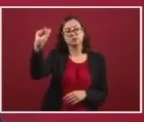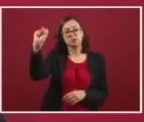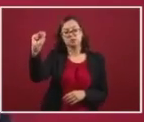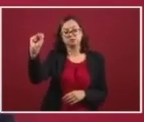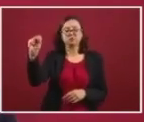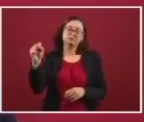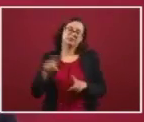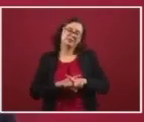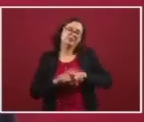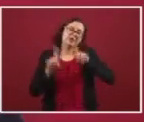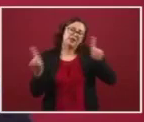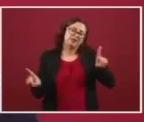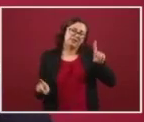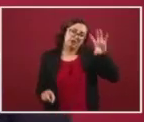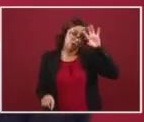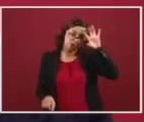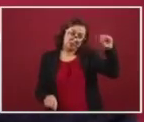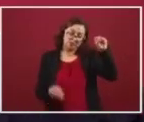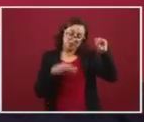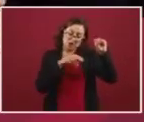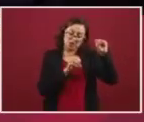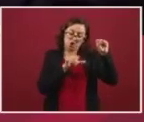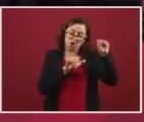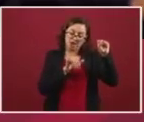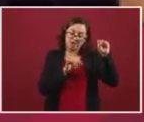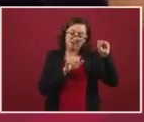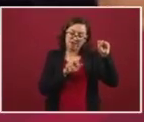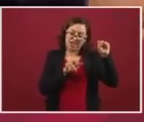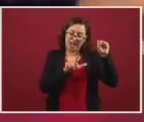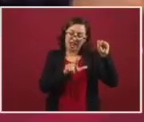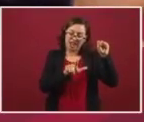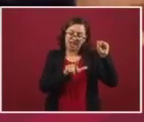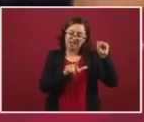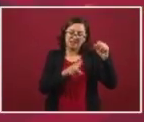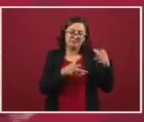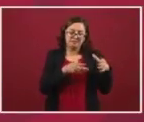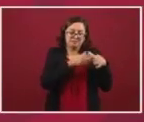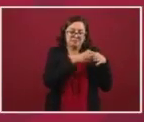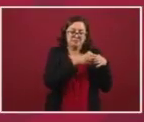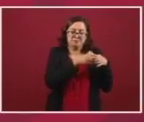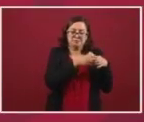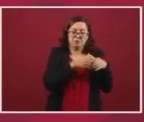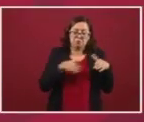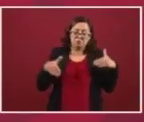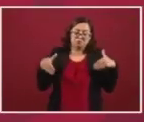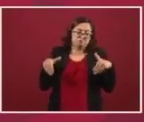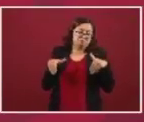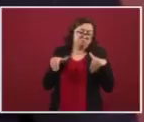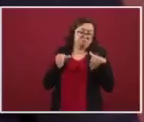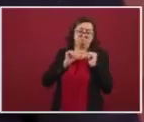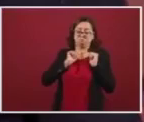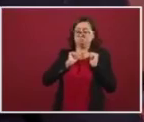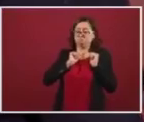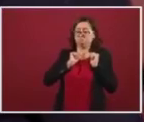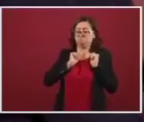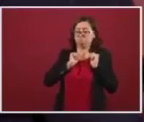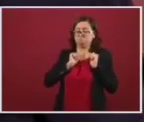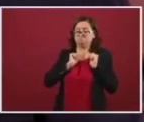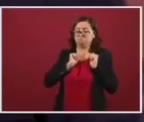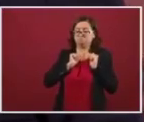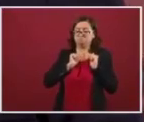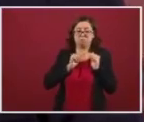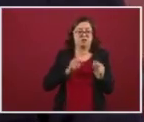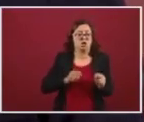política neoliberal, en donde el Estado no debe de intervenir en nada. Todo es